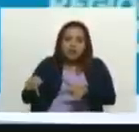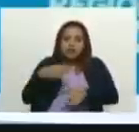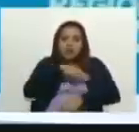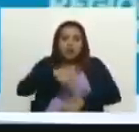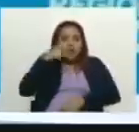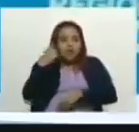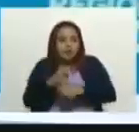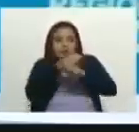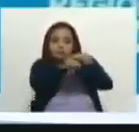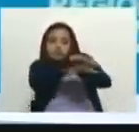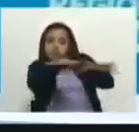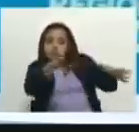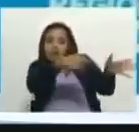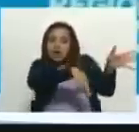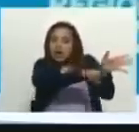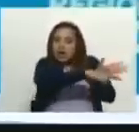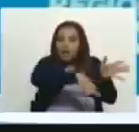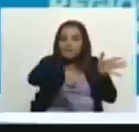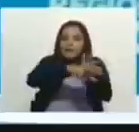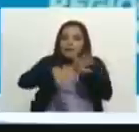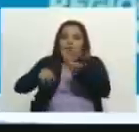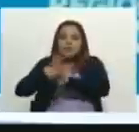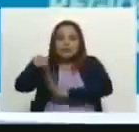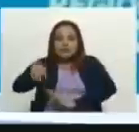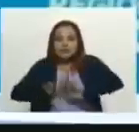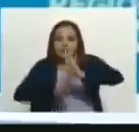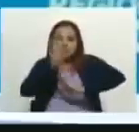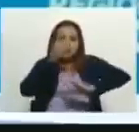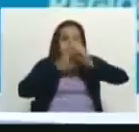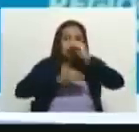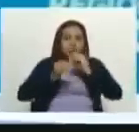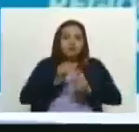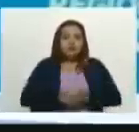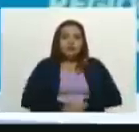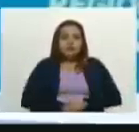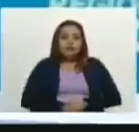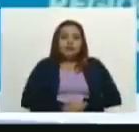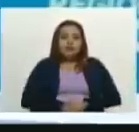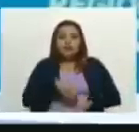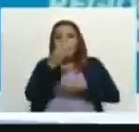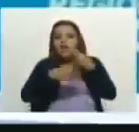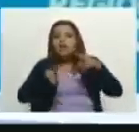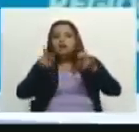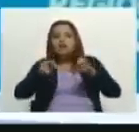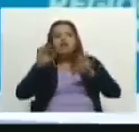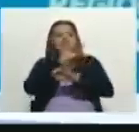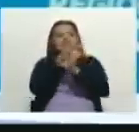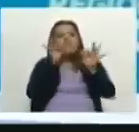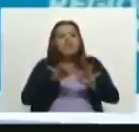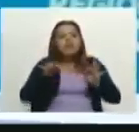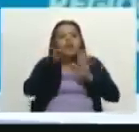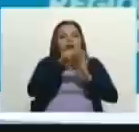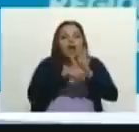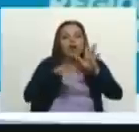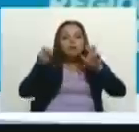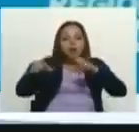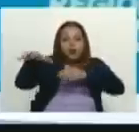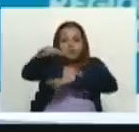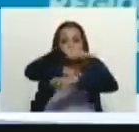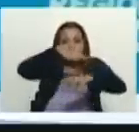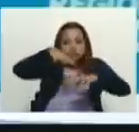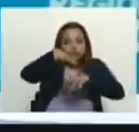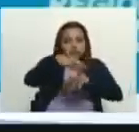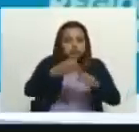que multiplicar la experiencia productiva, la aplicación de nuevos métodos, de nuevos fertilizantes y